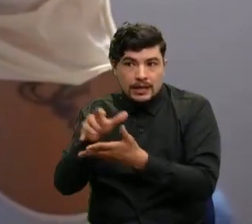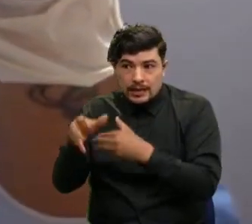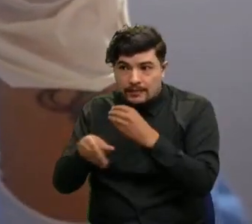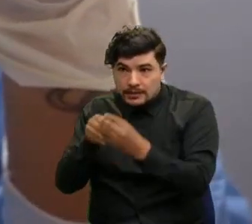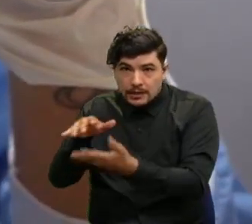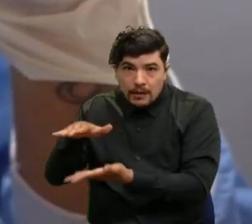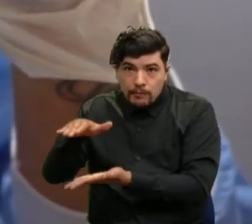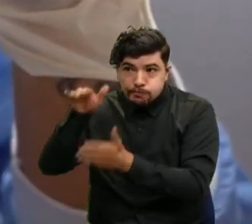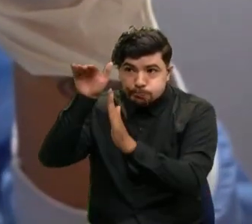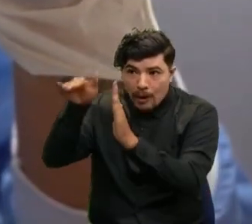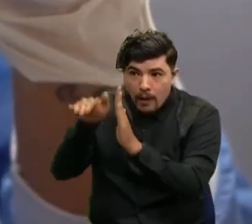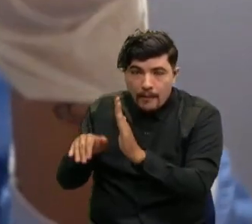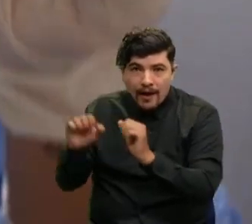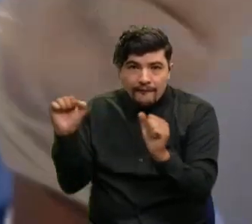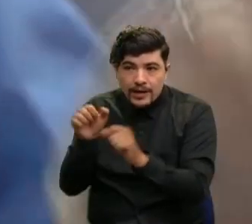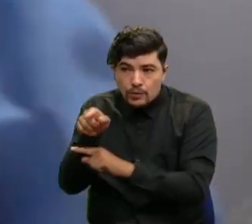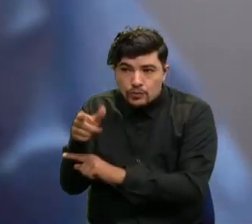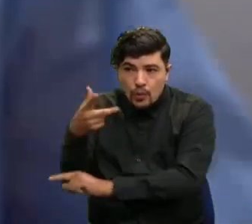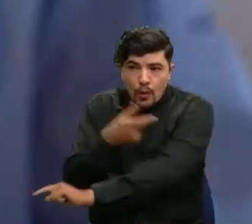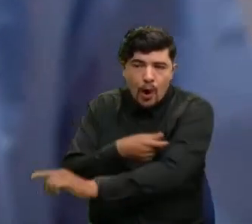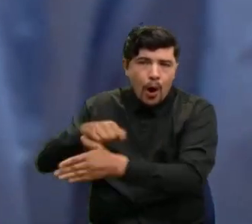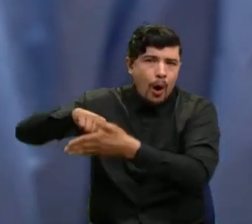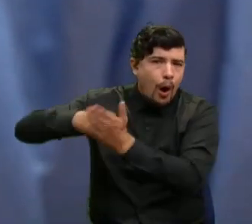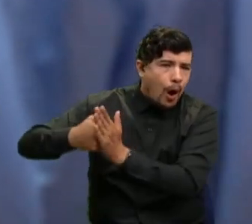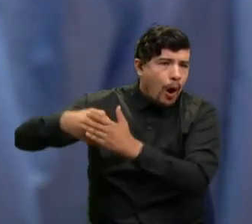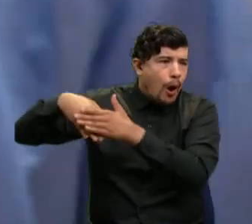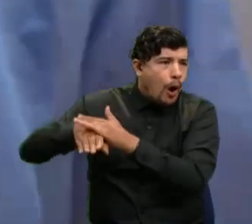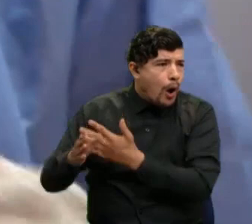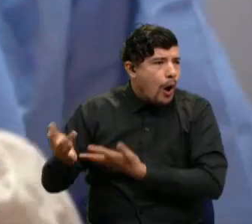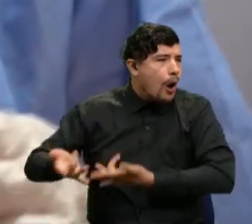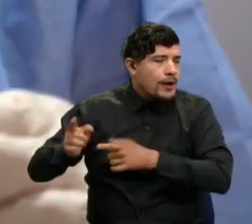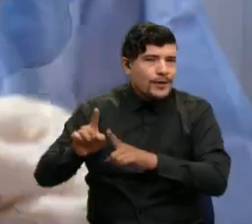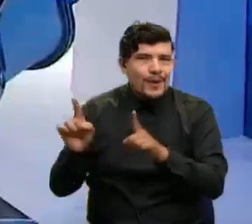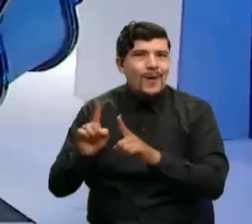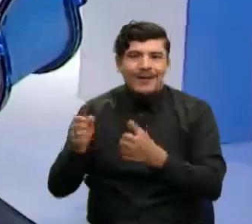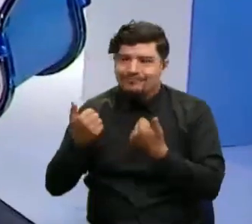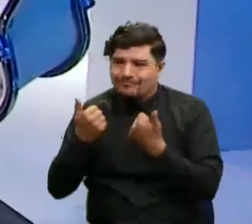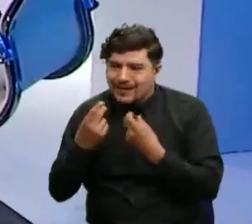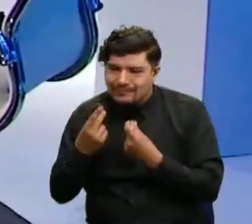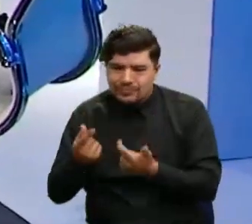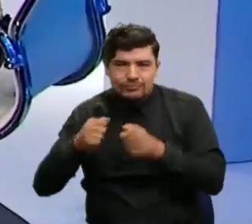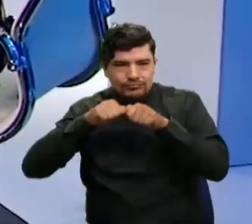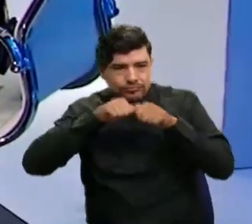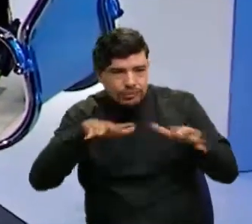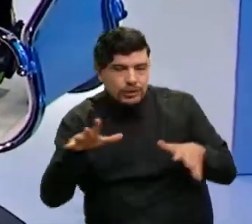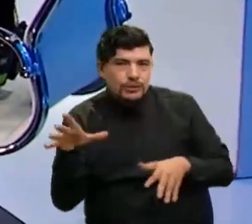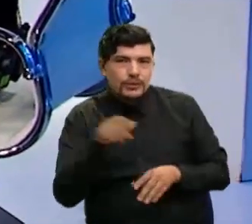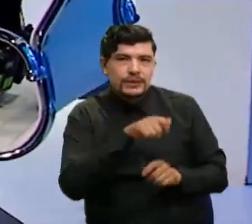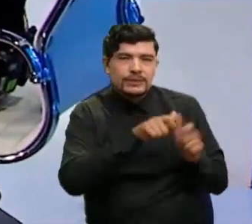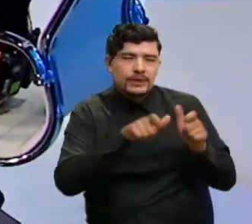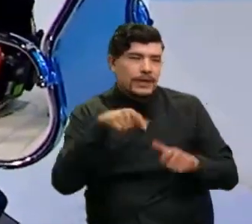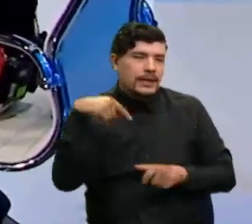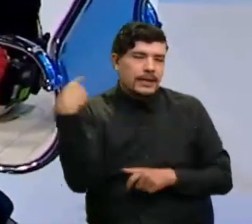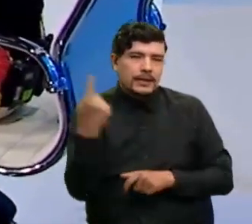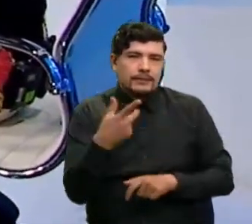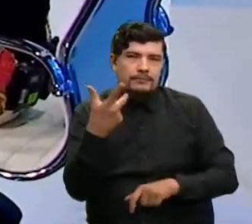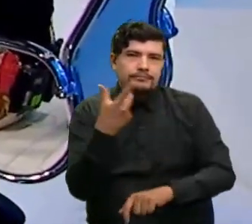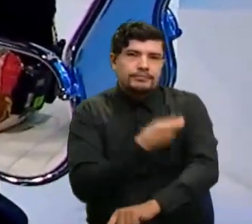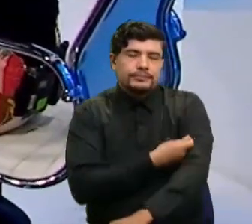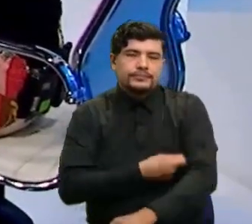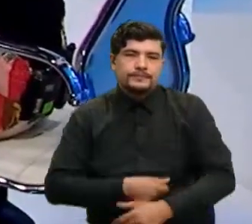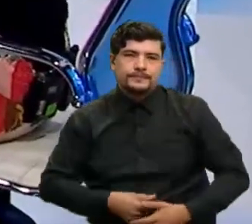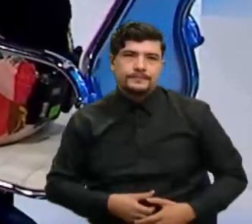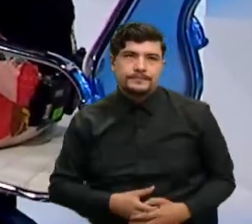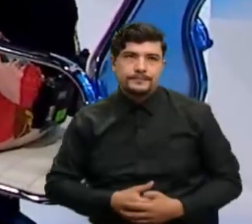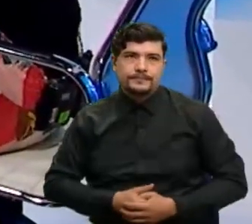refrigeradores. Doctor Felipe González, pues precisamente esa es una de las principales dudas de la población, saber si se conoce, o sea, si en